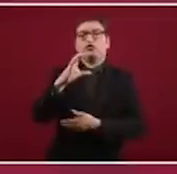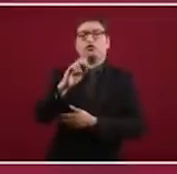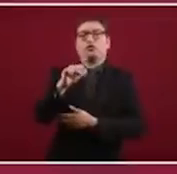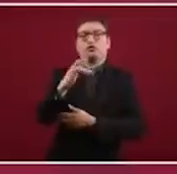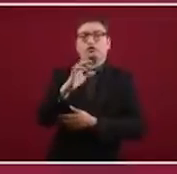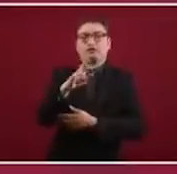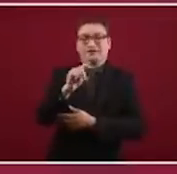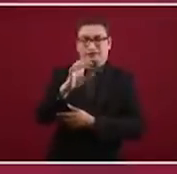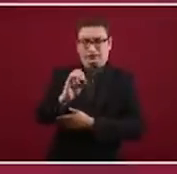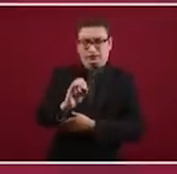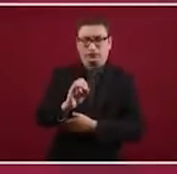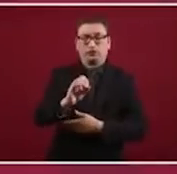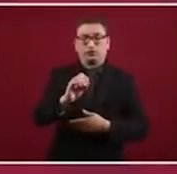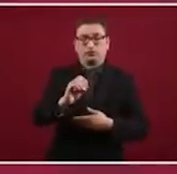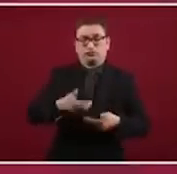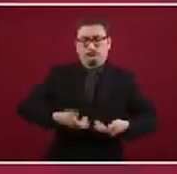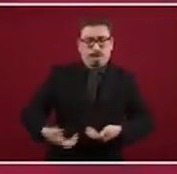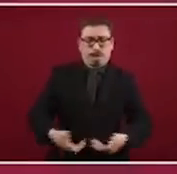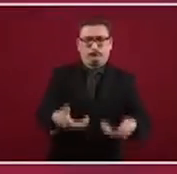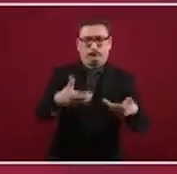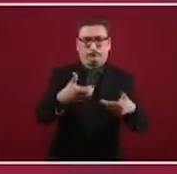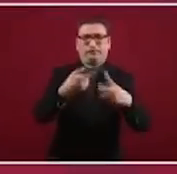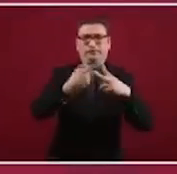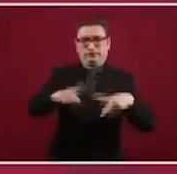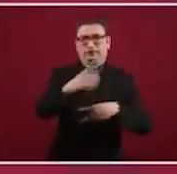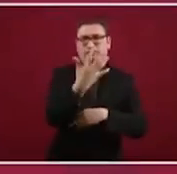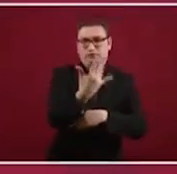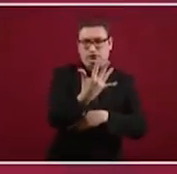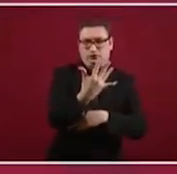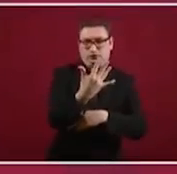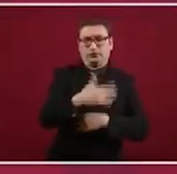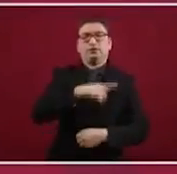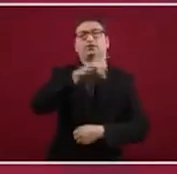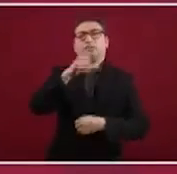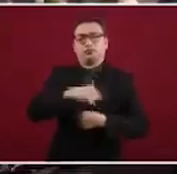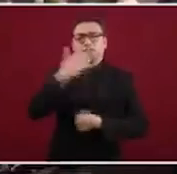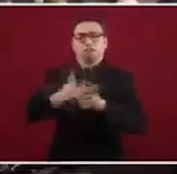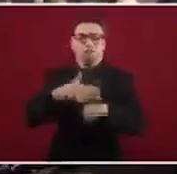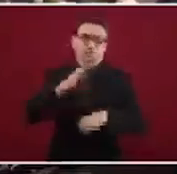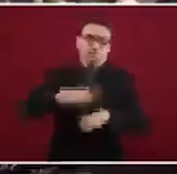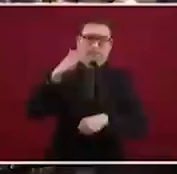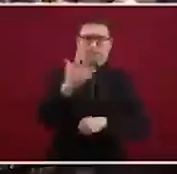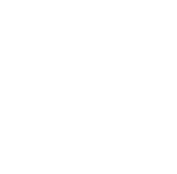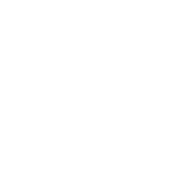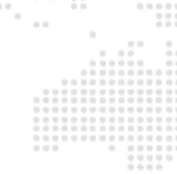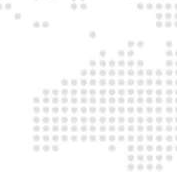se amplía a 50 más en Oaxaca.